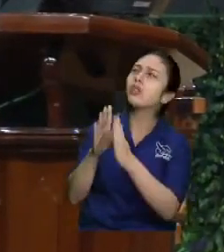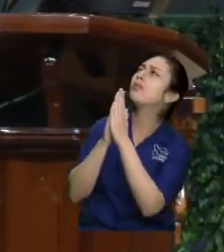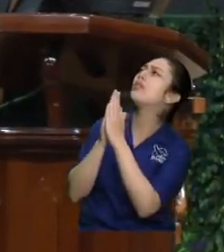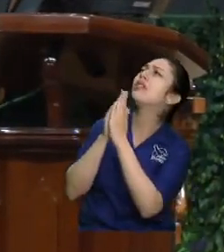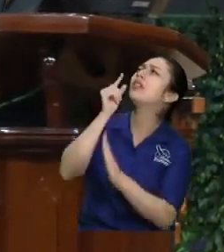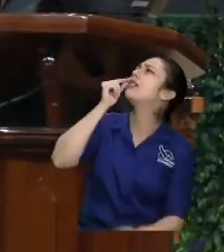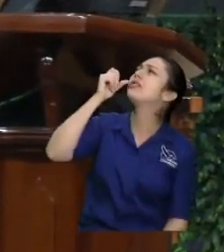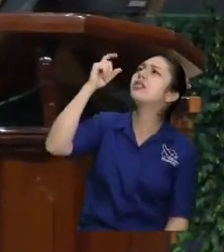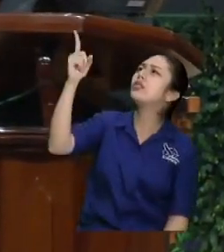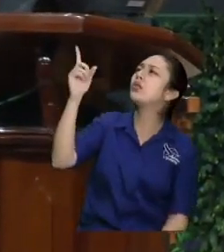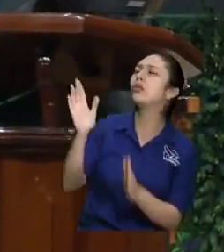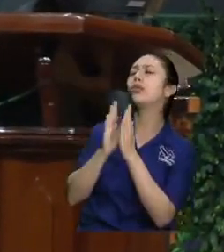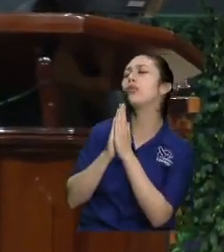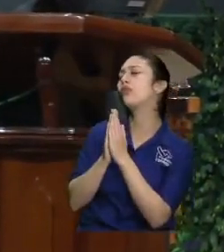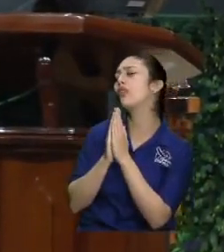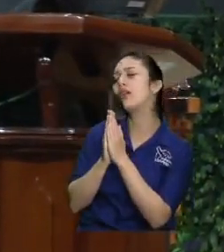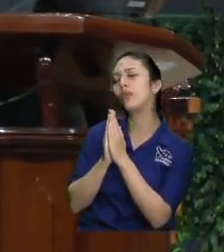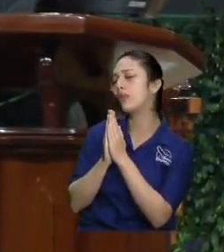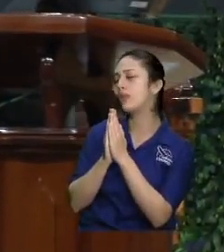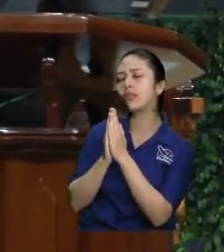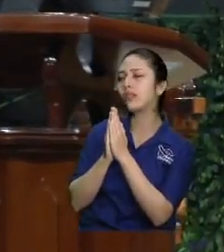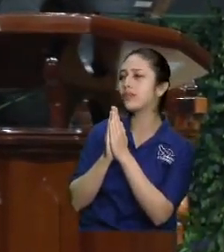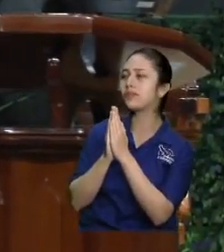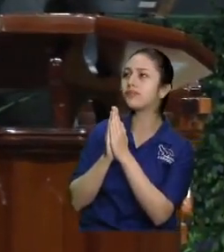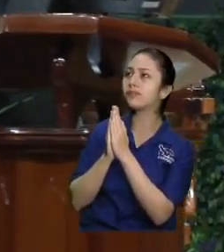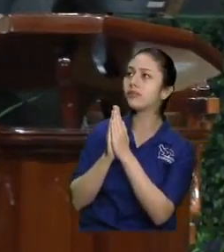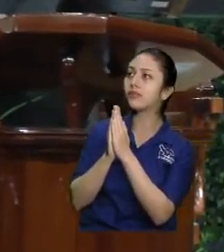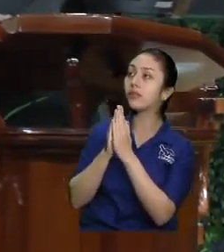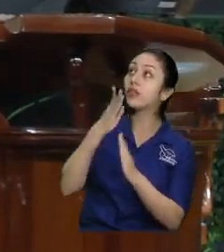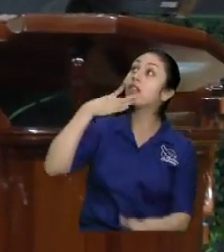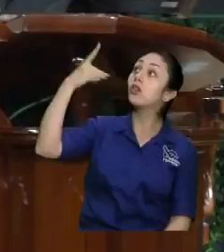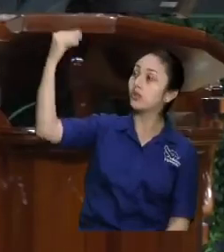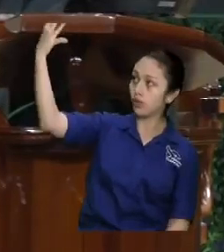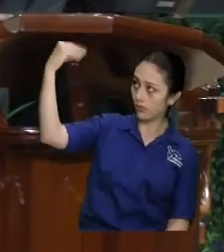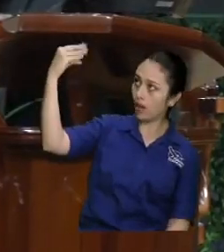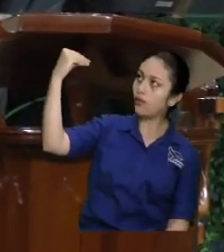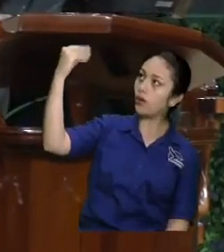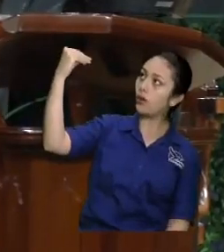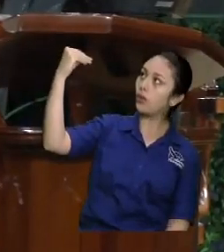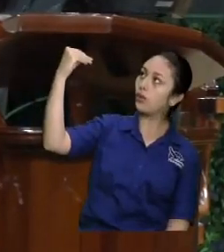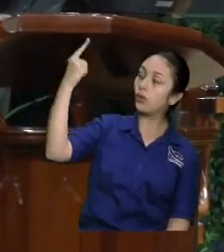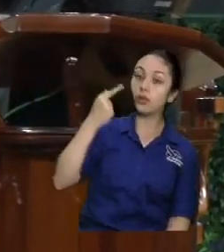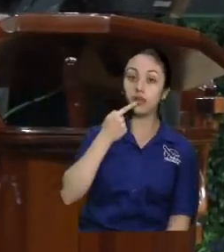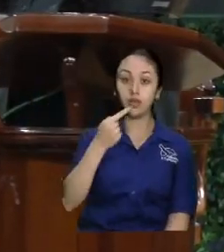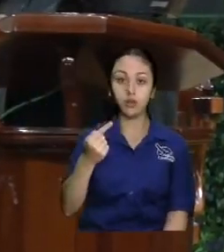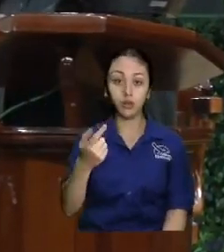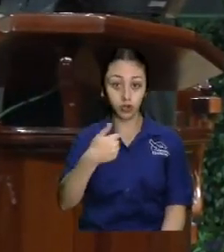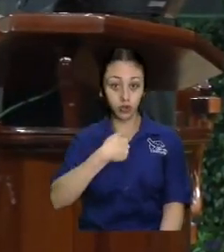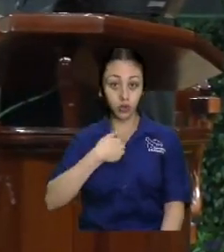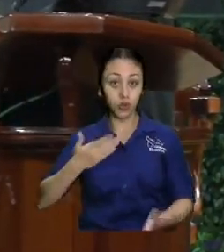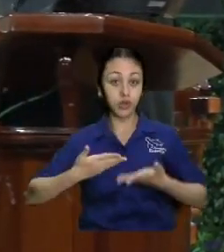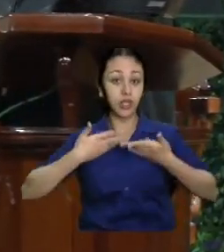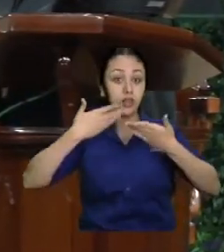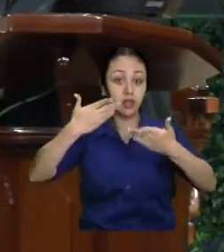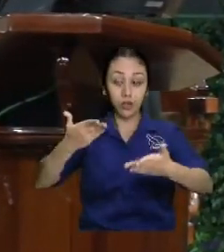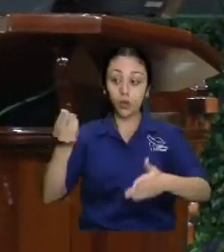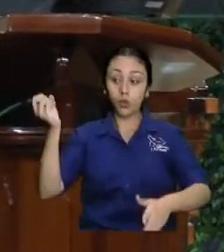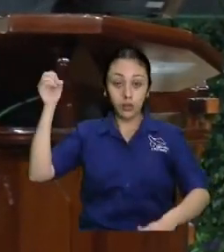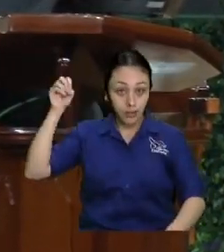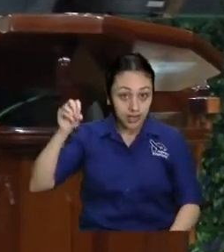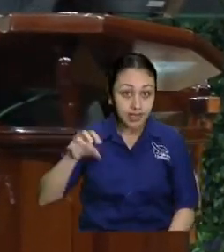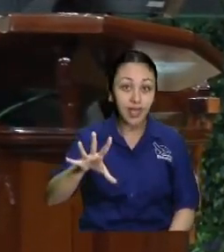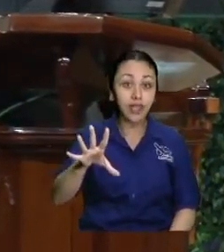llamaste a esto, papito lindo, no me dejes. No, si yo te di, entonces el Señor me habló y me dijo, yo te di un mensaje para por lo